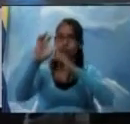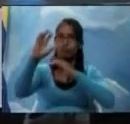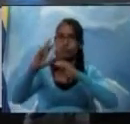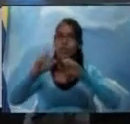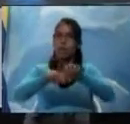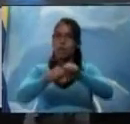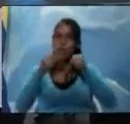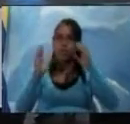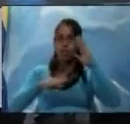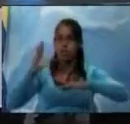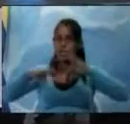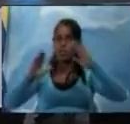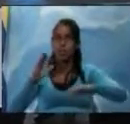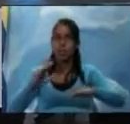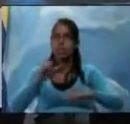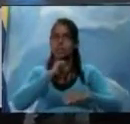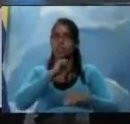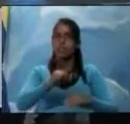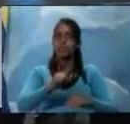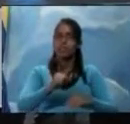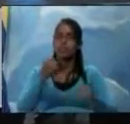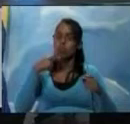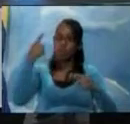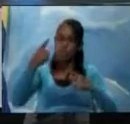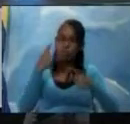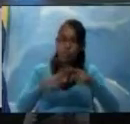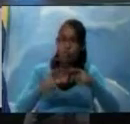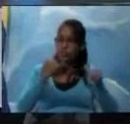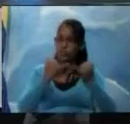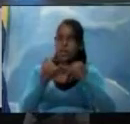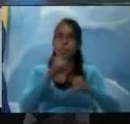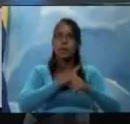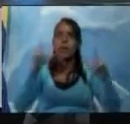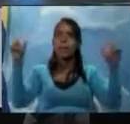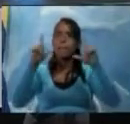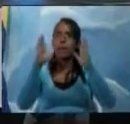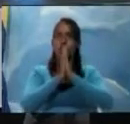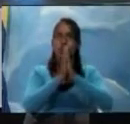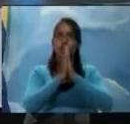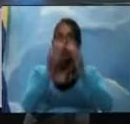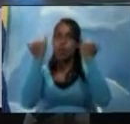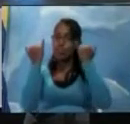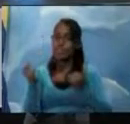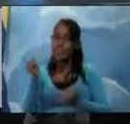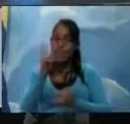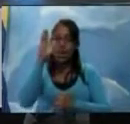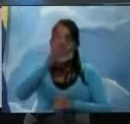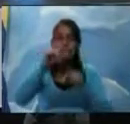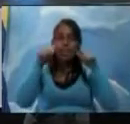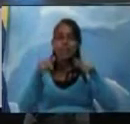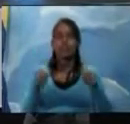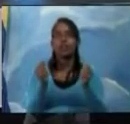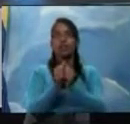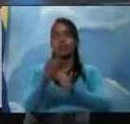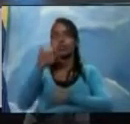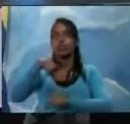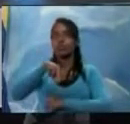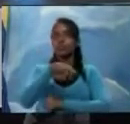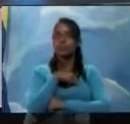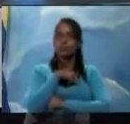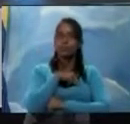los tambores. Pero cuando termina el matutino, ya no están aquí con